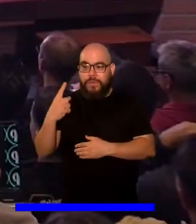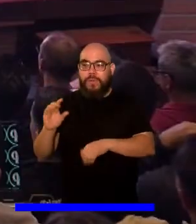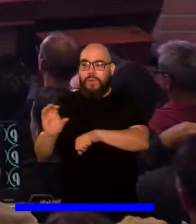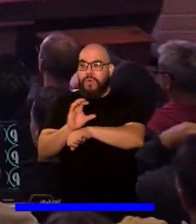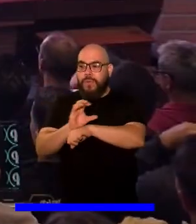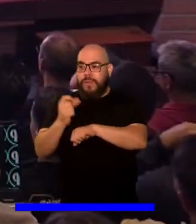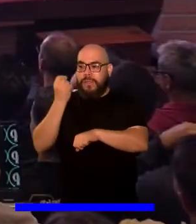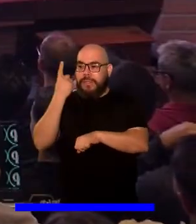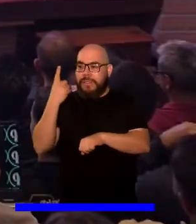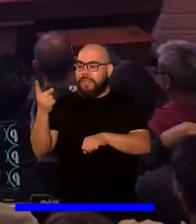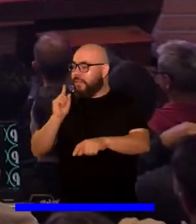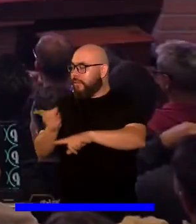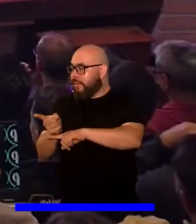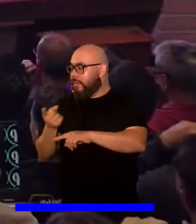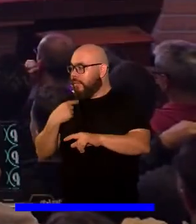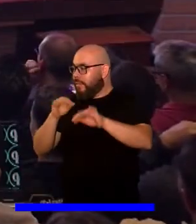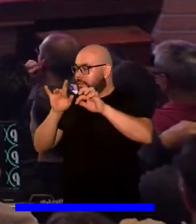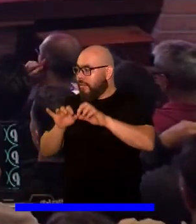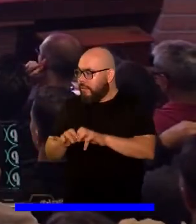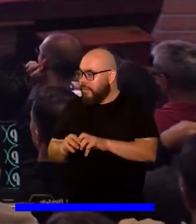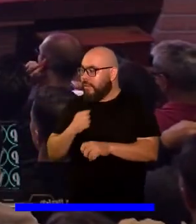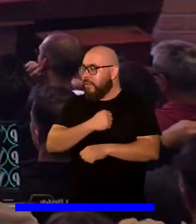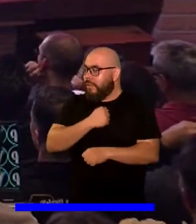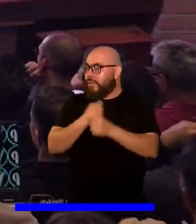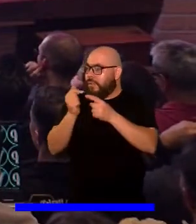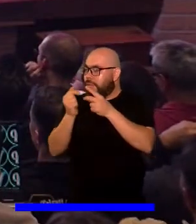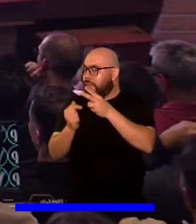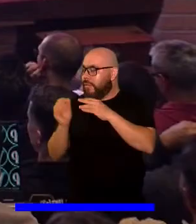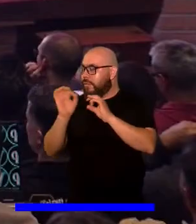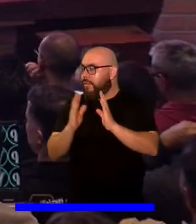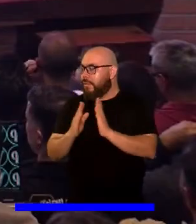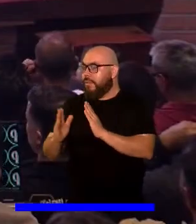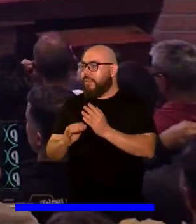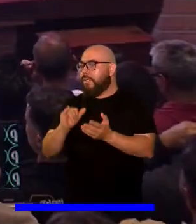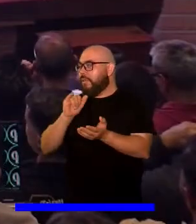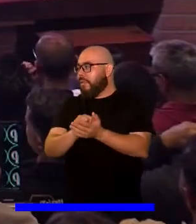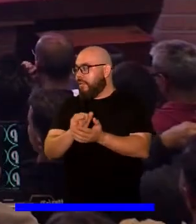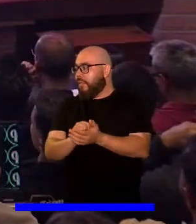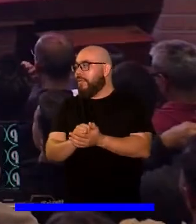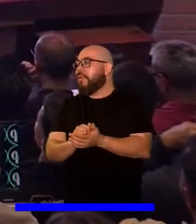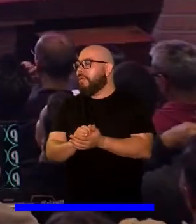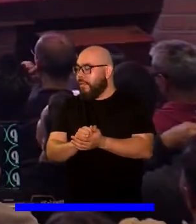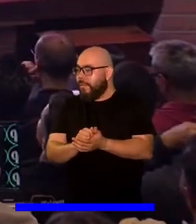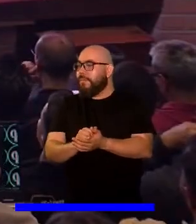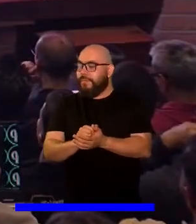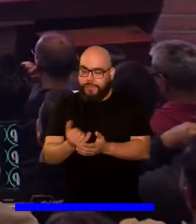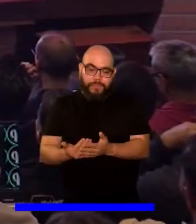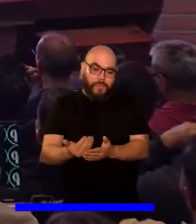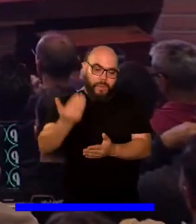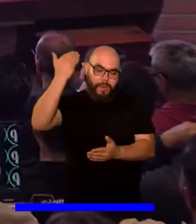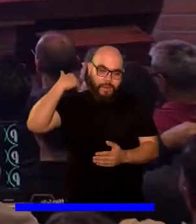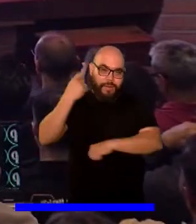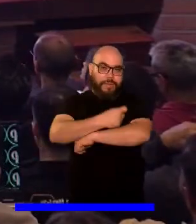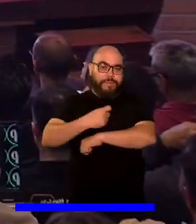no me va a entender directamente eso si no se lo escribo yo explícitamente. Y es por esta razón que Google se enfoca desde hace más de 10